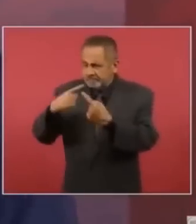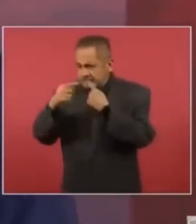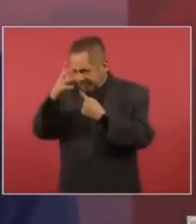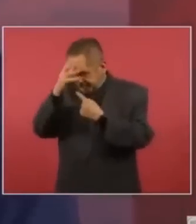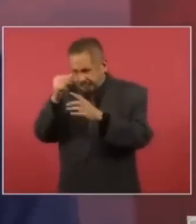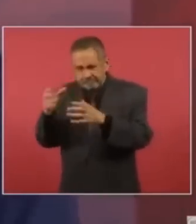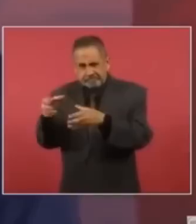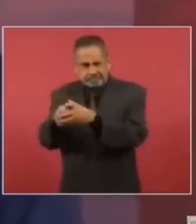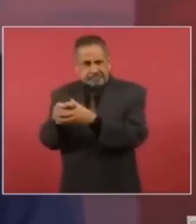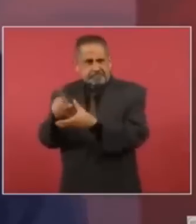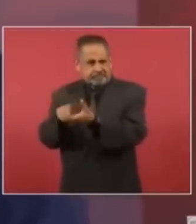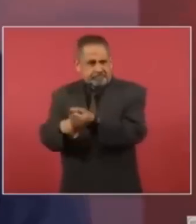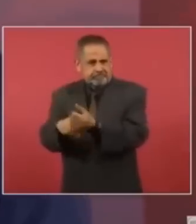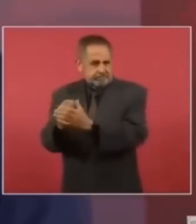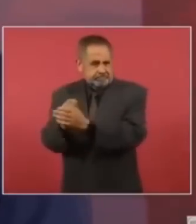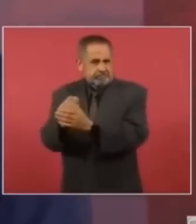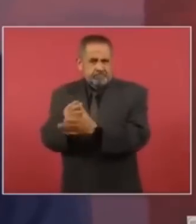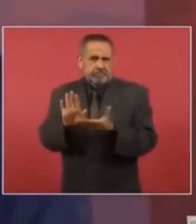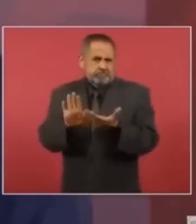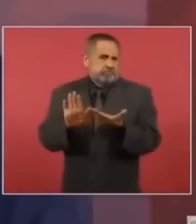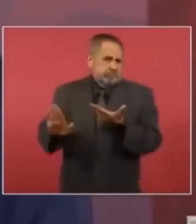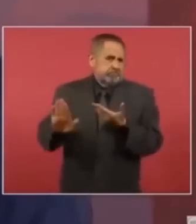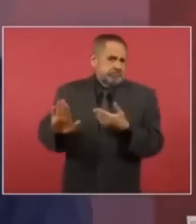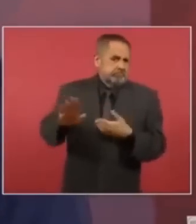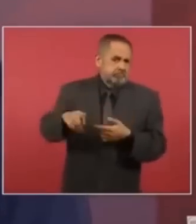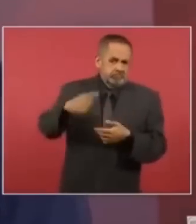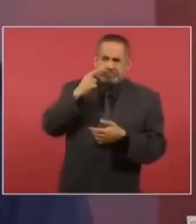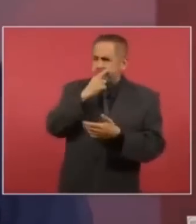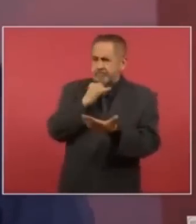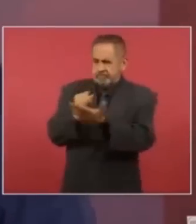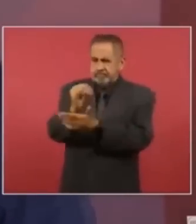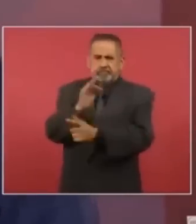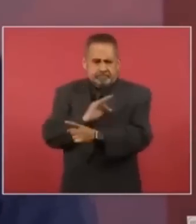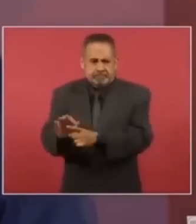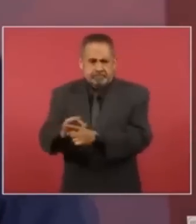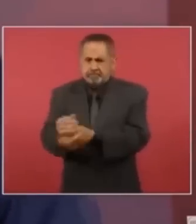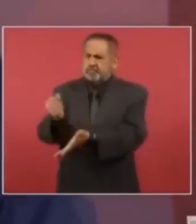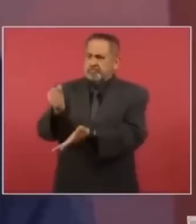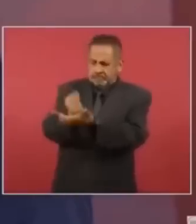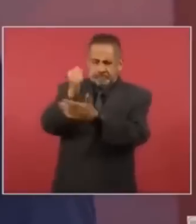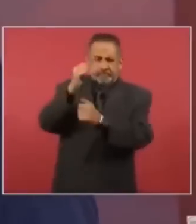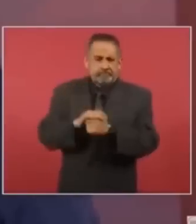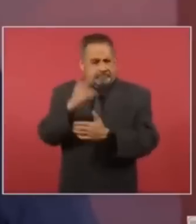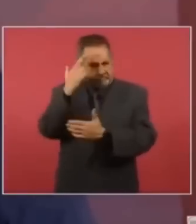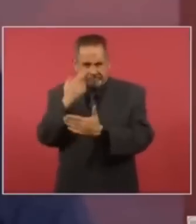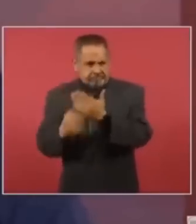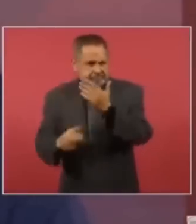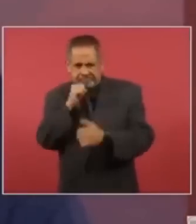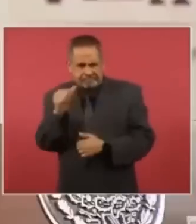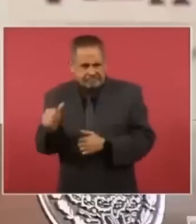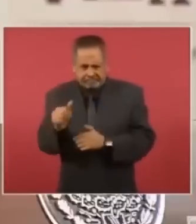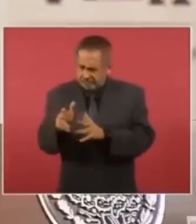de manera autónoma, en forma independiente. No violaron absolutamente nada,